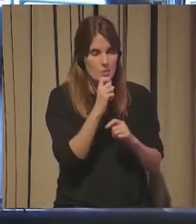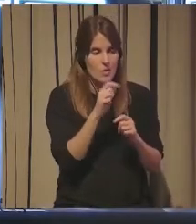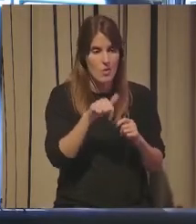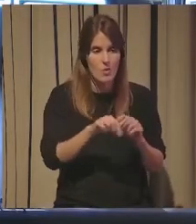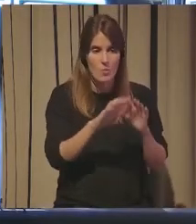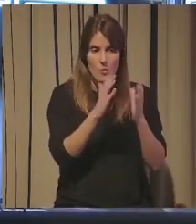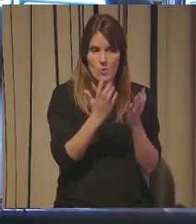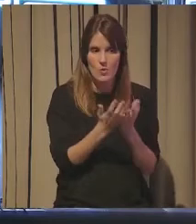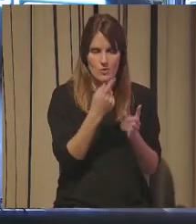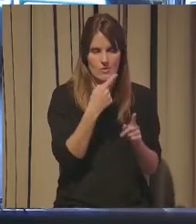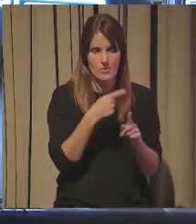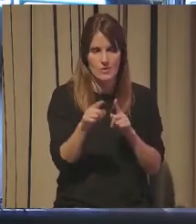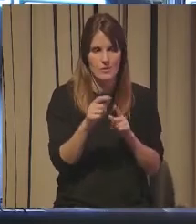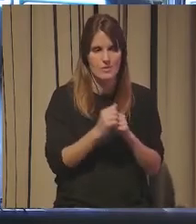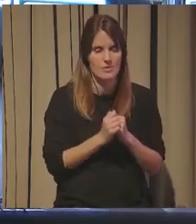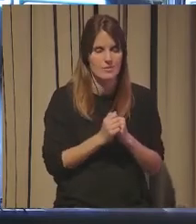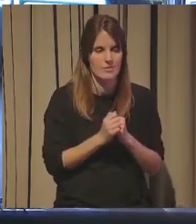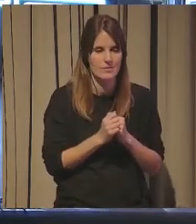hoy.